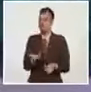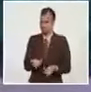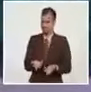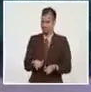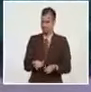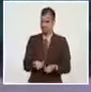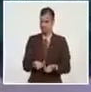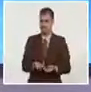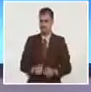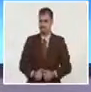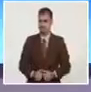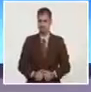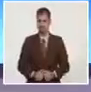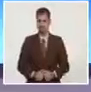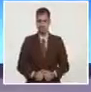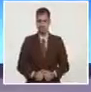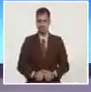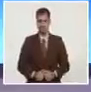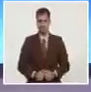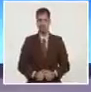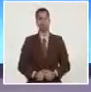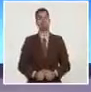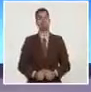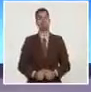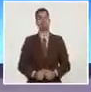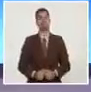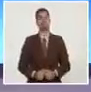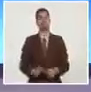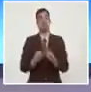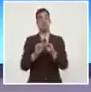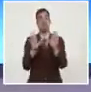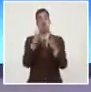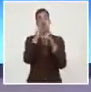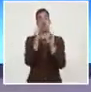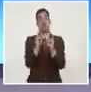Sacaron a la madrina en el noticiero. Bueno, por suerte la policía no sabe.